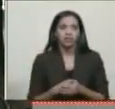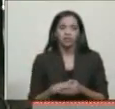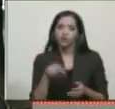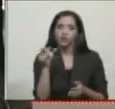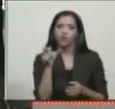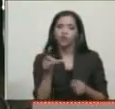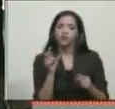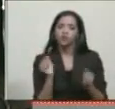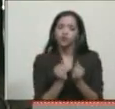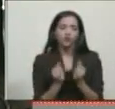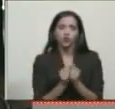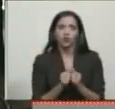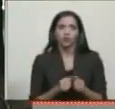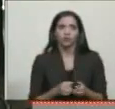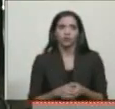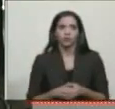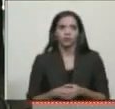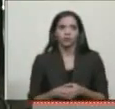qué?